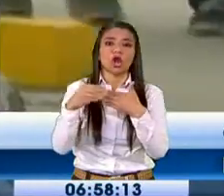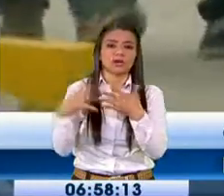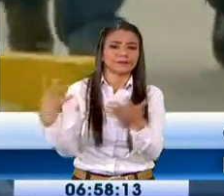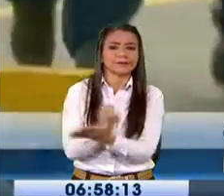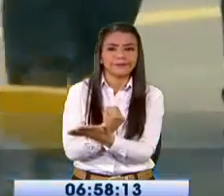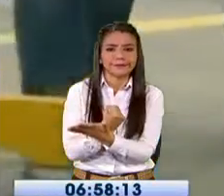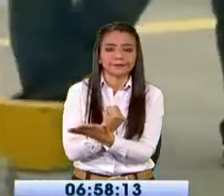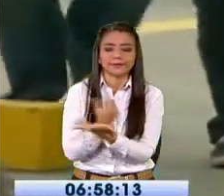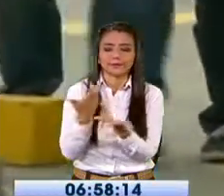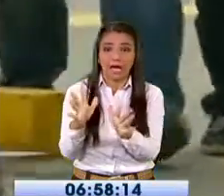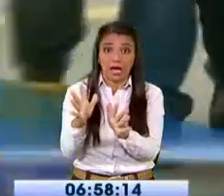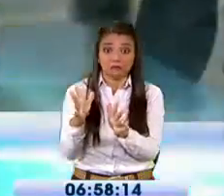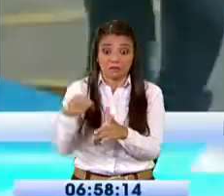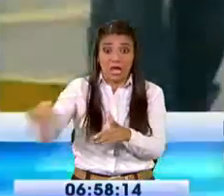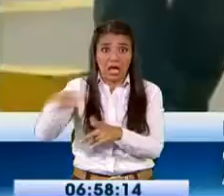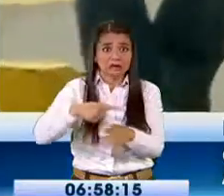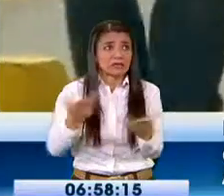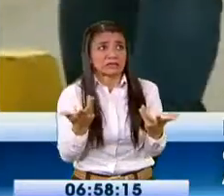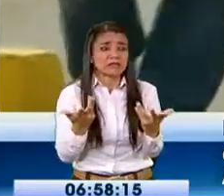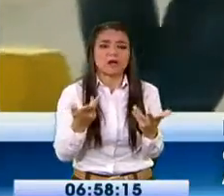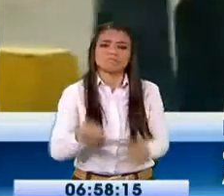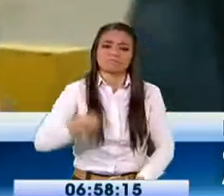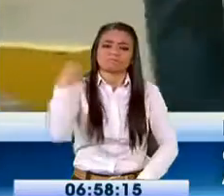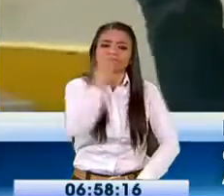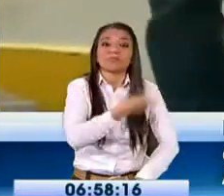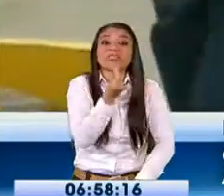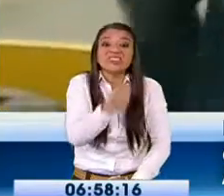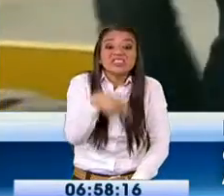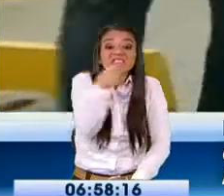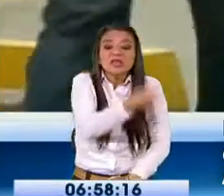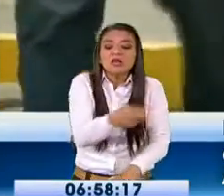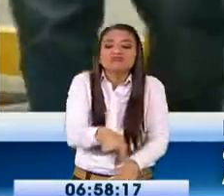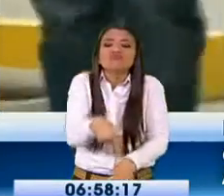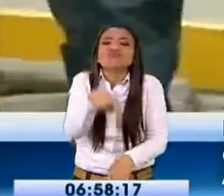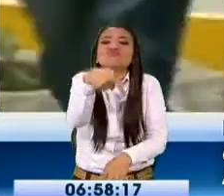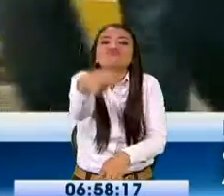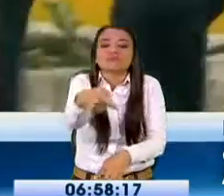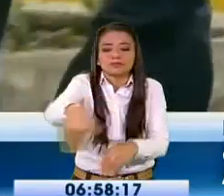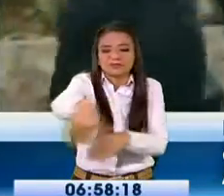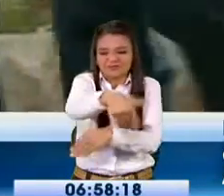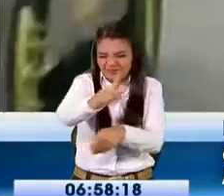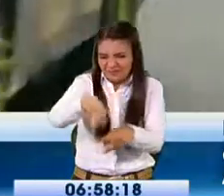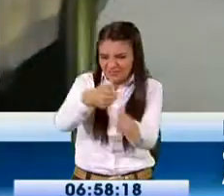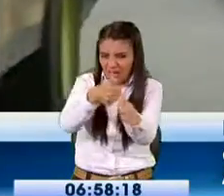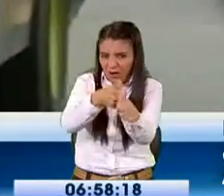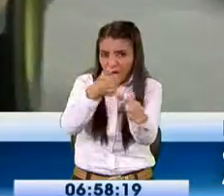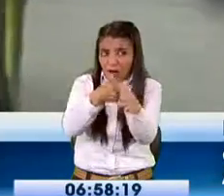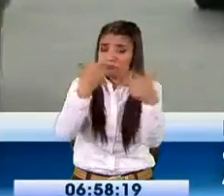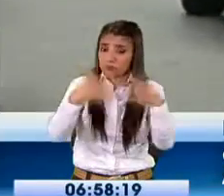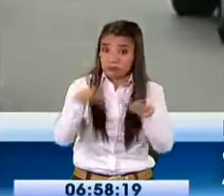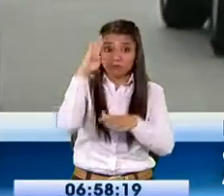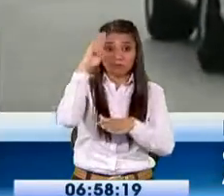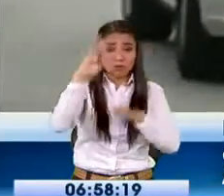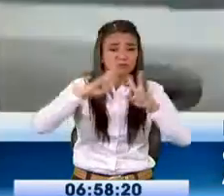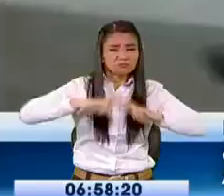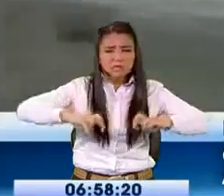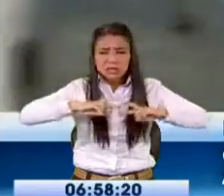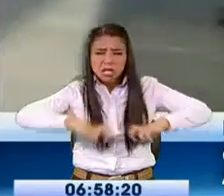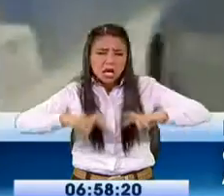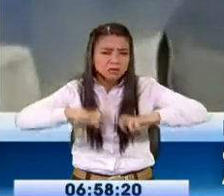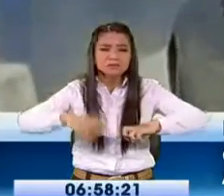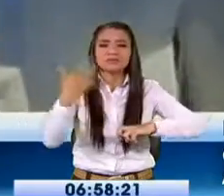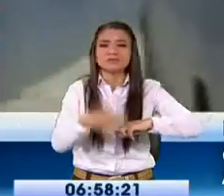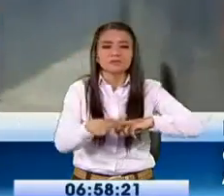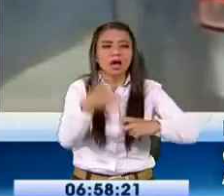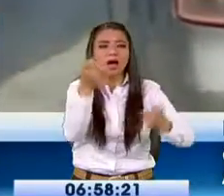efectivo. Dado el dinero, los dejaron en Gómez Rendón y Tunguragua. La policía inició un operativo y mediante investigaciones dieron con el